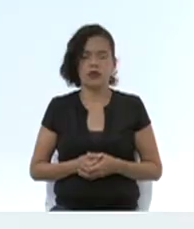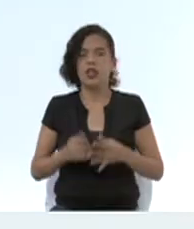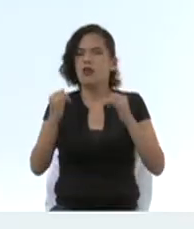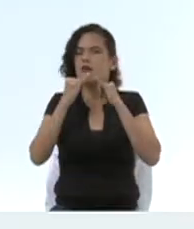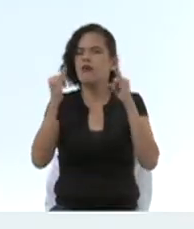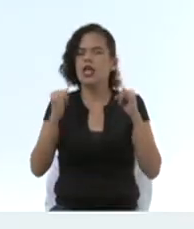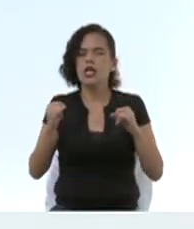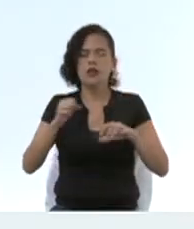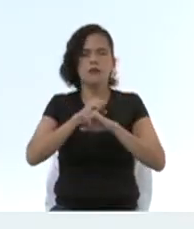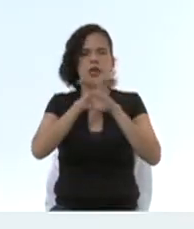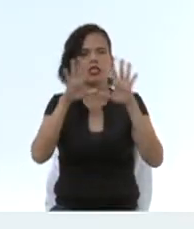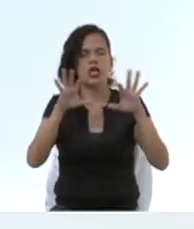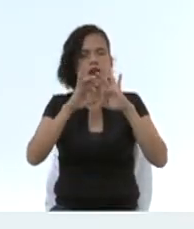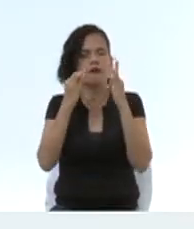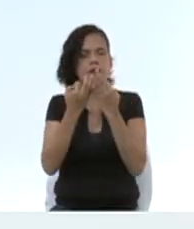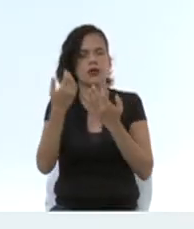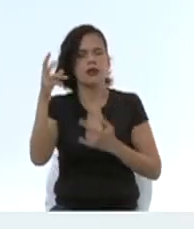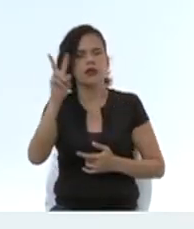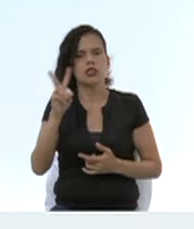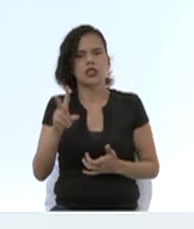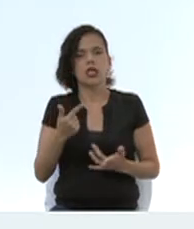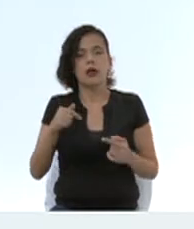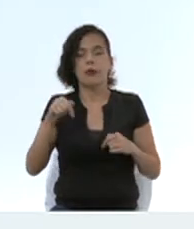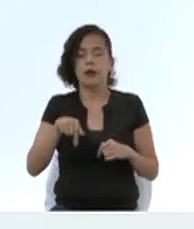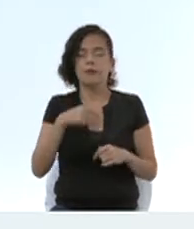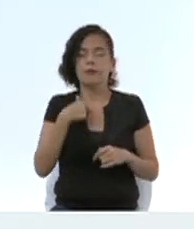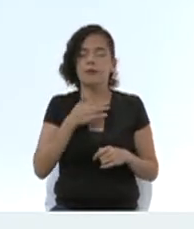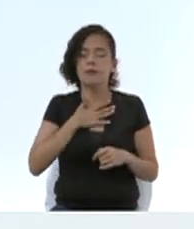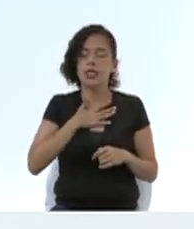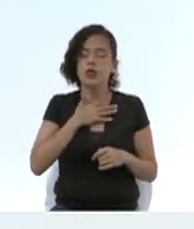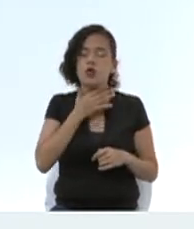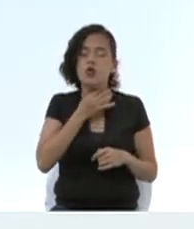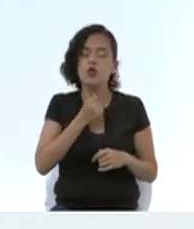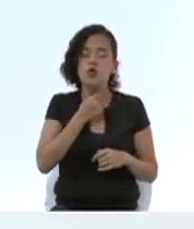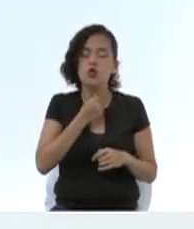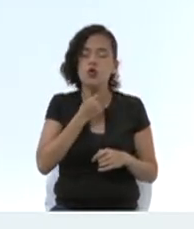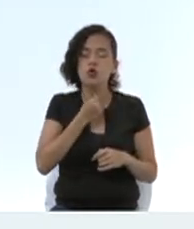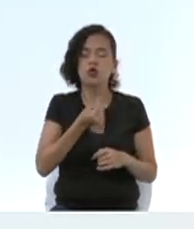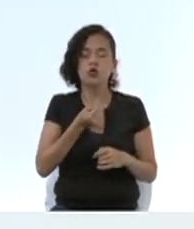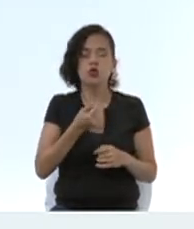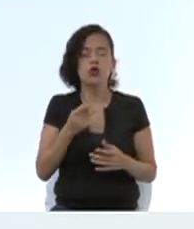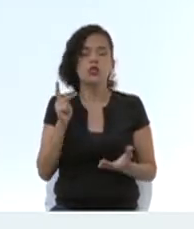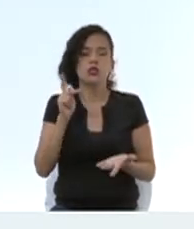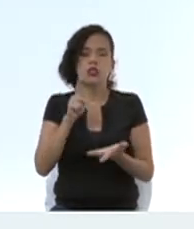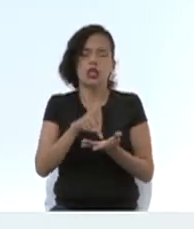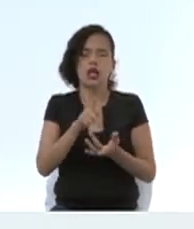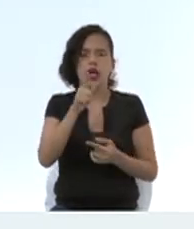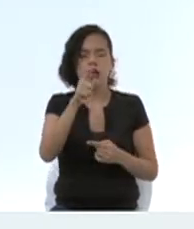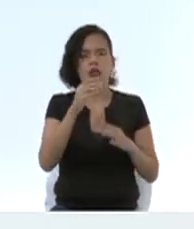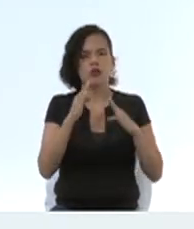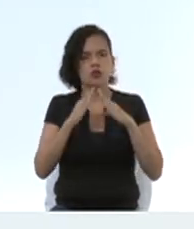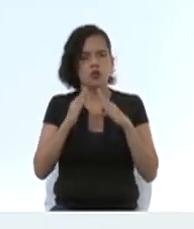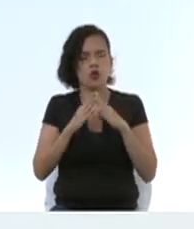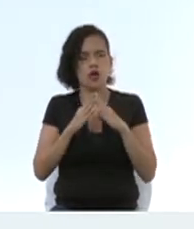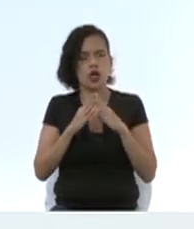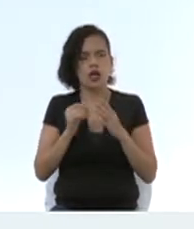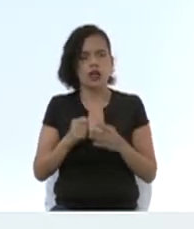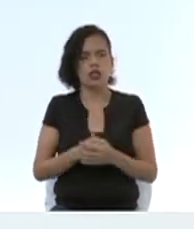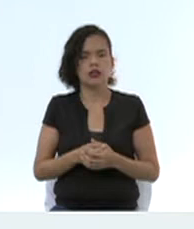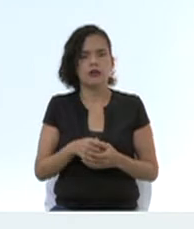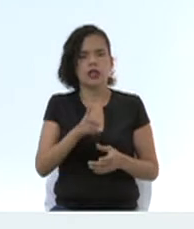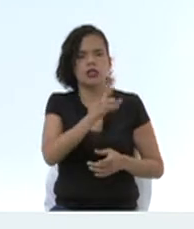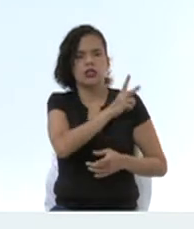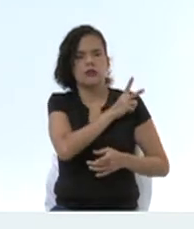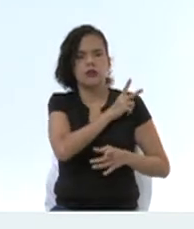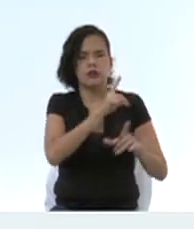Feliz mañana, familia venezolana. Es para mí todo un privilegio y placer llegar a sus hogares a través de